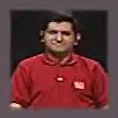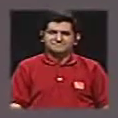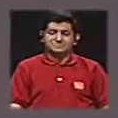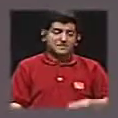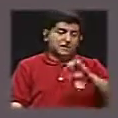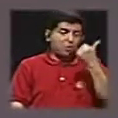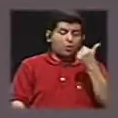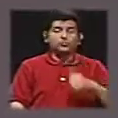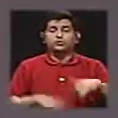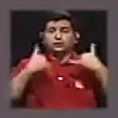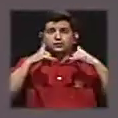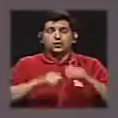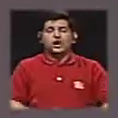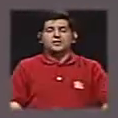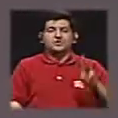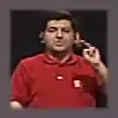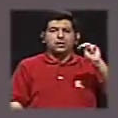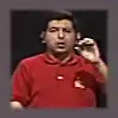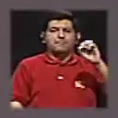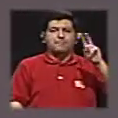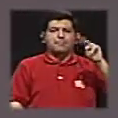Y otros estaban jugando Monopoly.